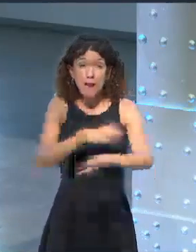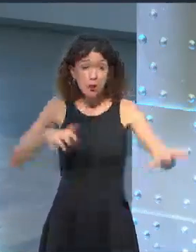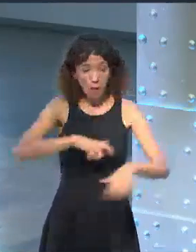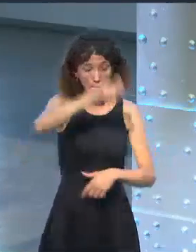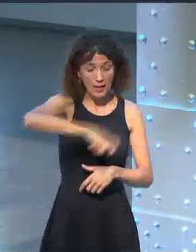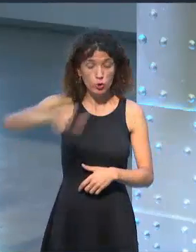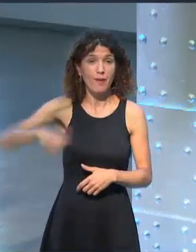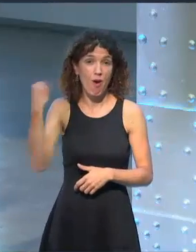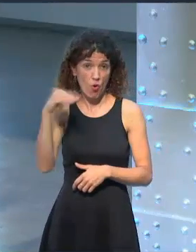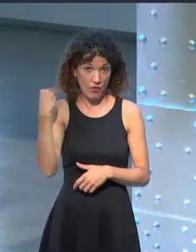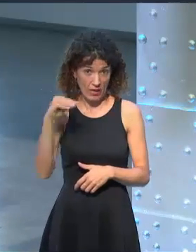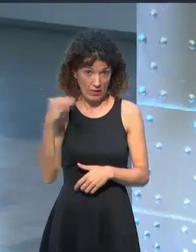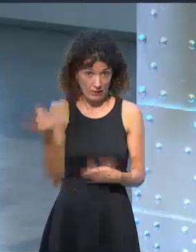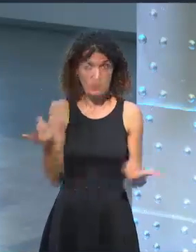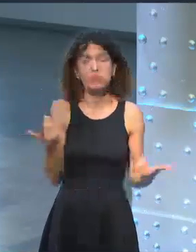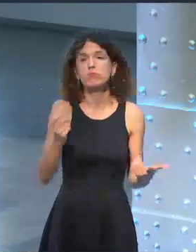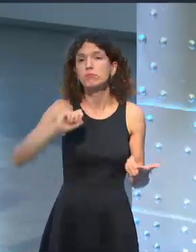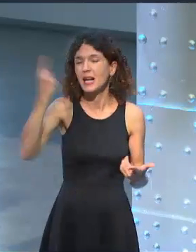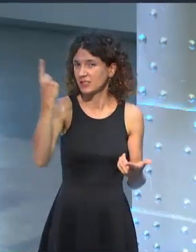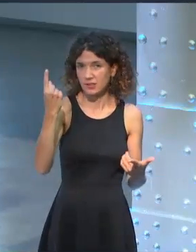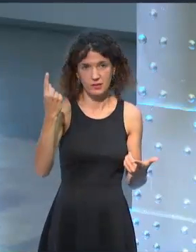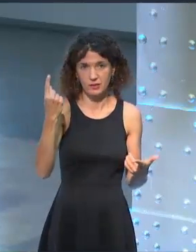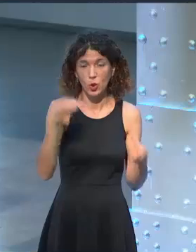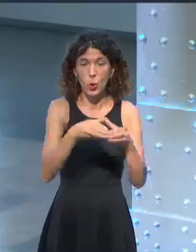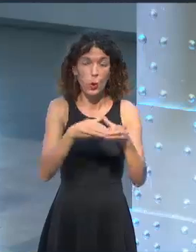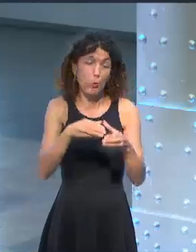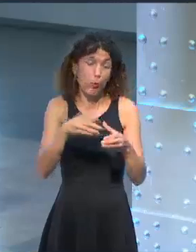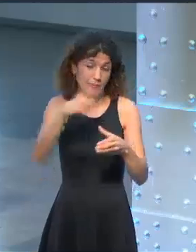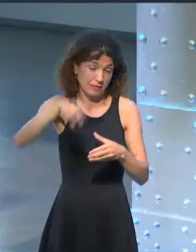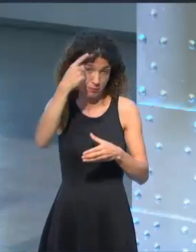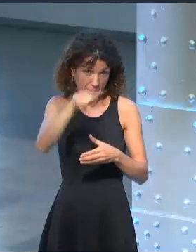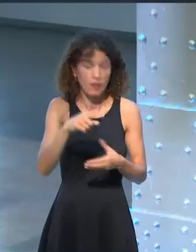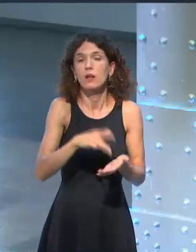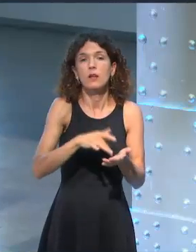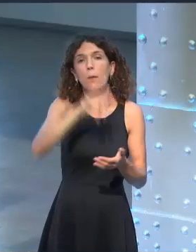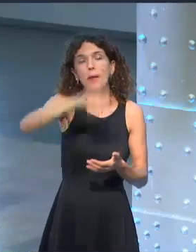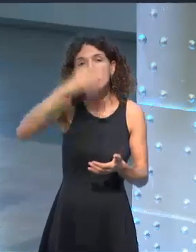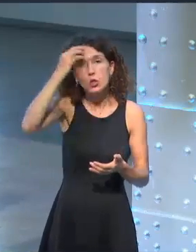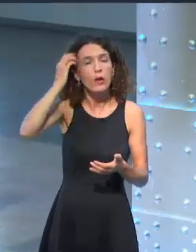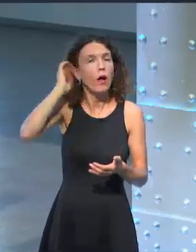las personas jóvenes, sobre todo el grupo, como se pueden imaginar, de personas de